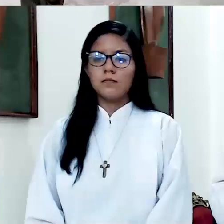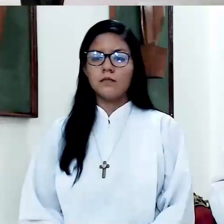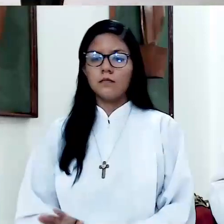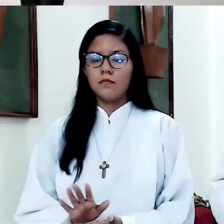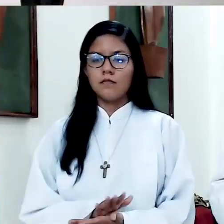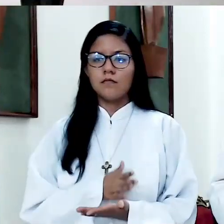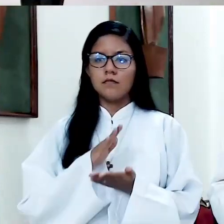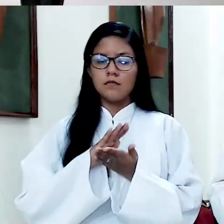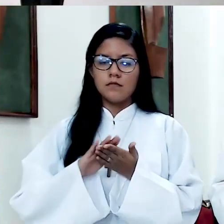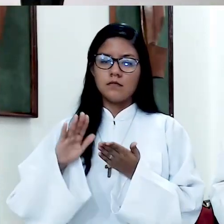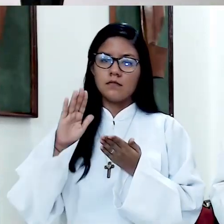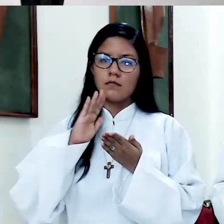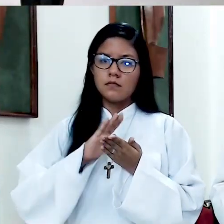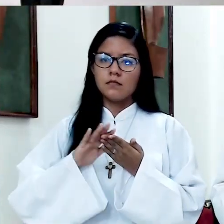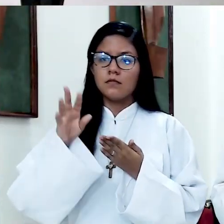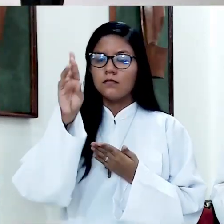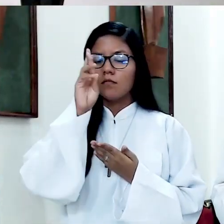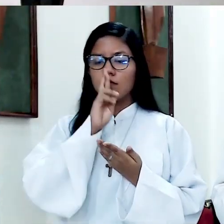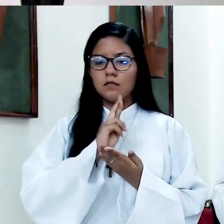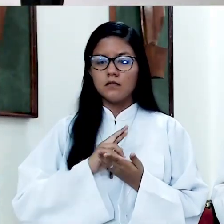Perdónalo, Señor,